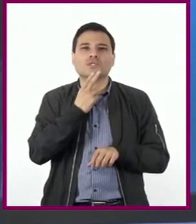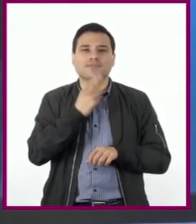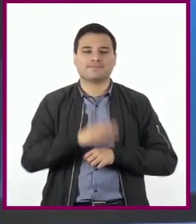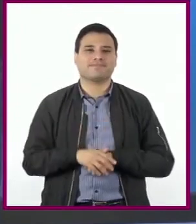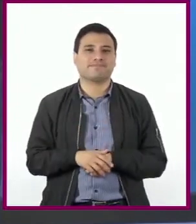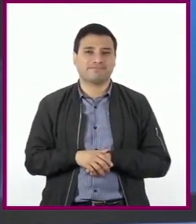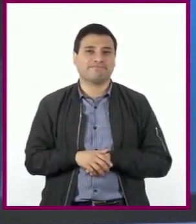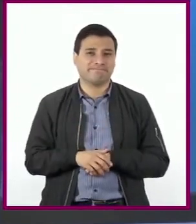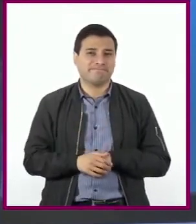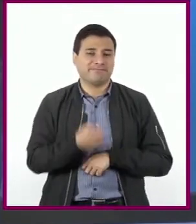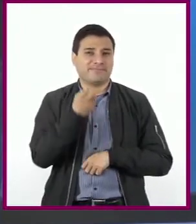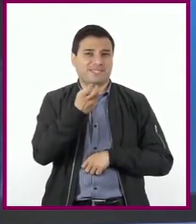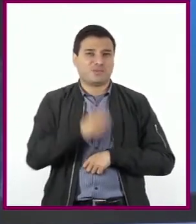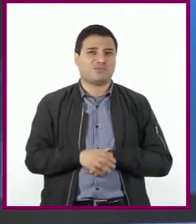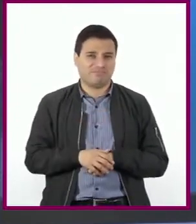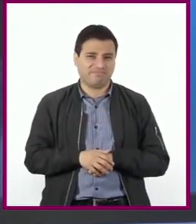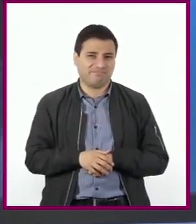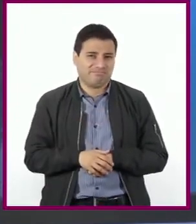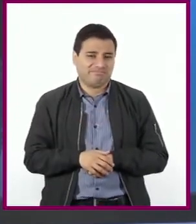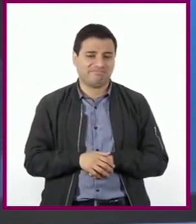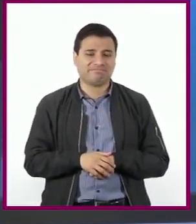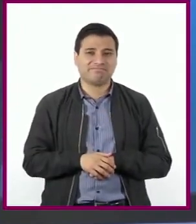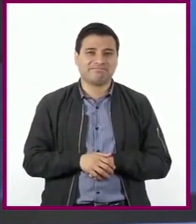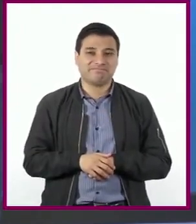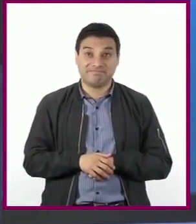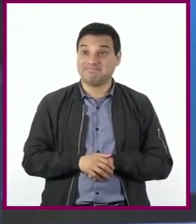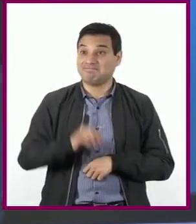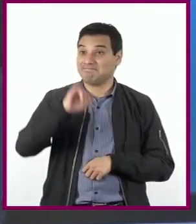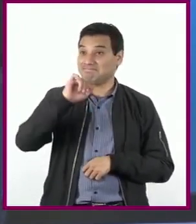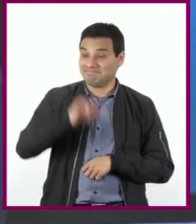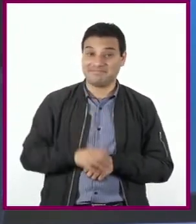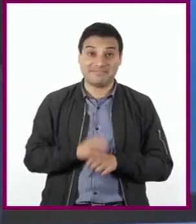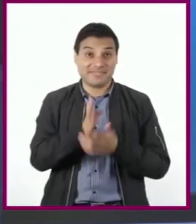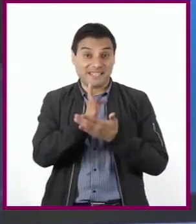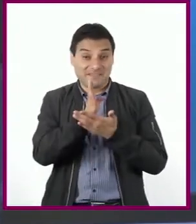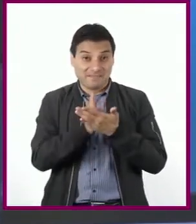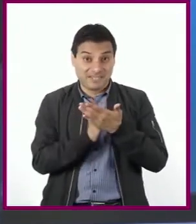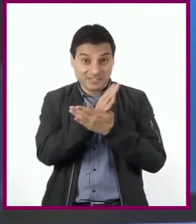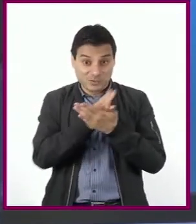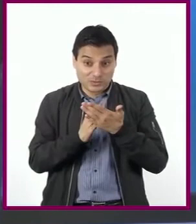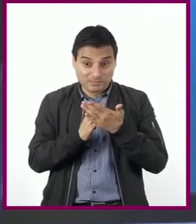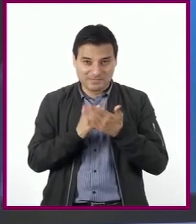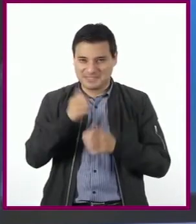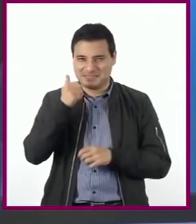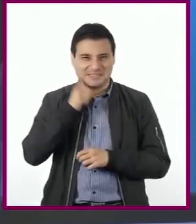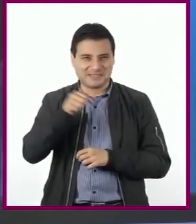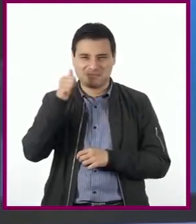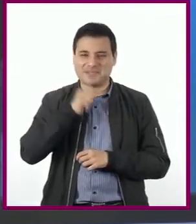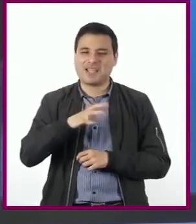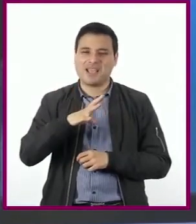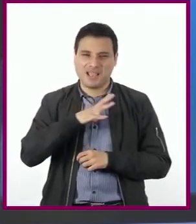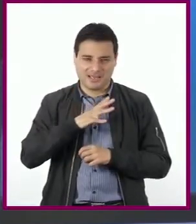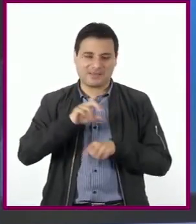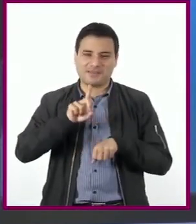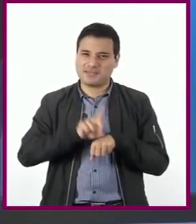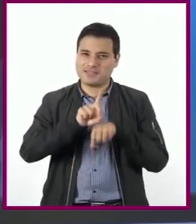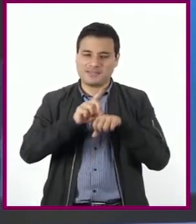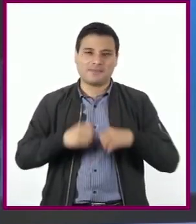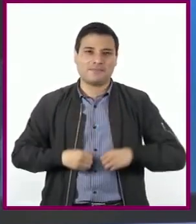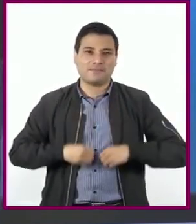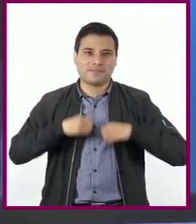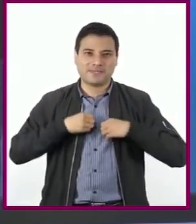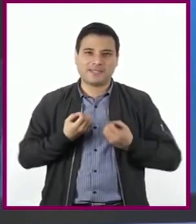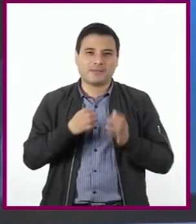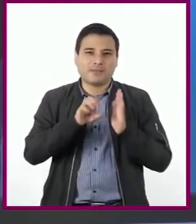consciente y, por lo tanto, útil. Sí, las fracciones se utilizan cotidianamente. Lo vimos en los alimentos